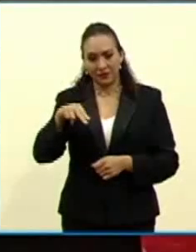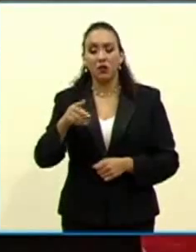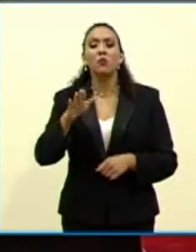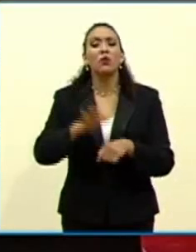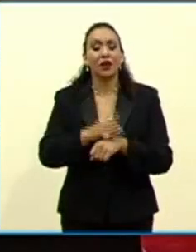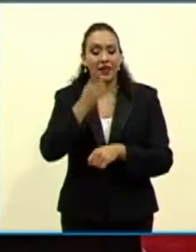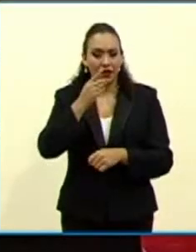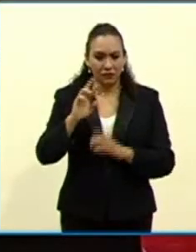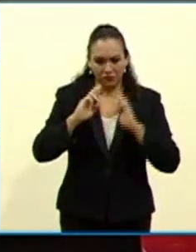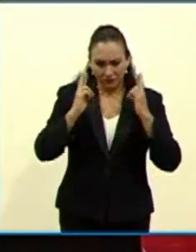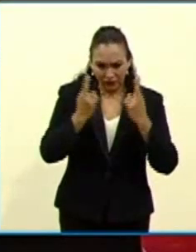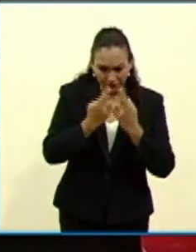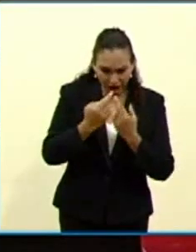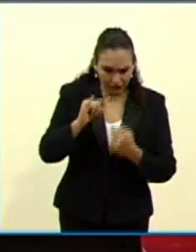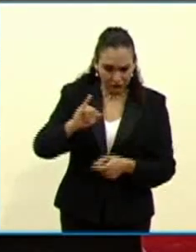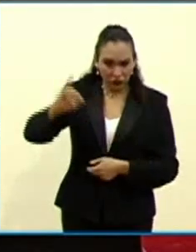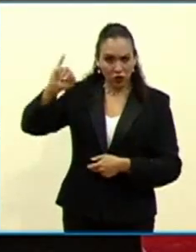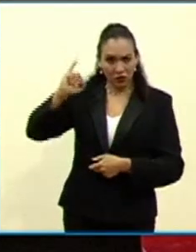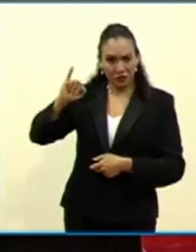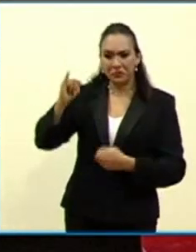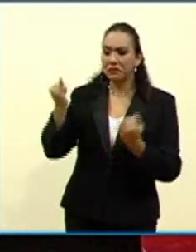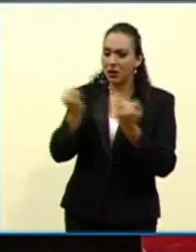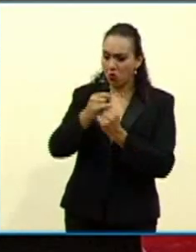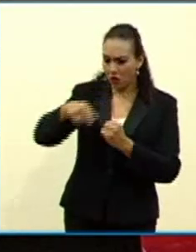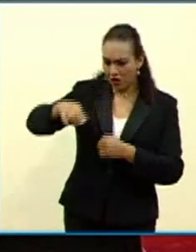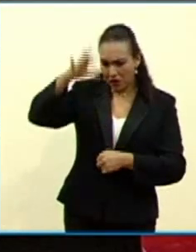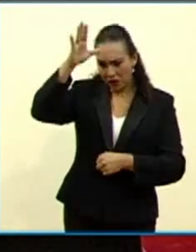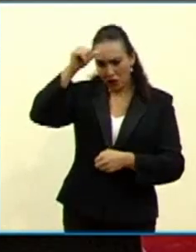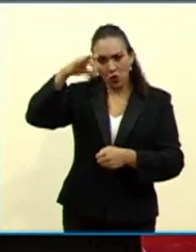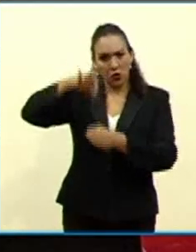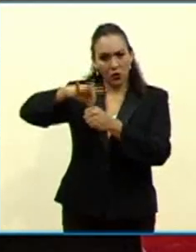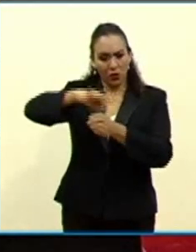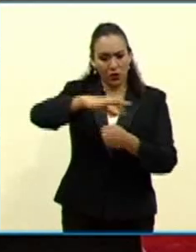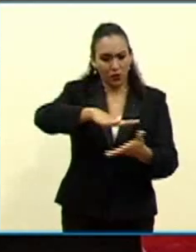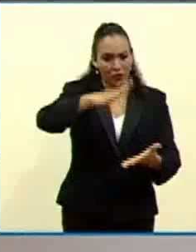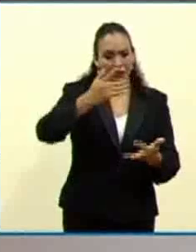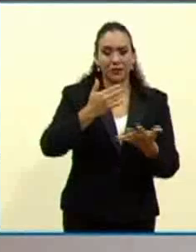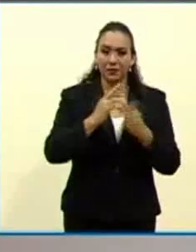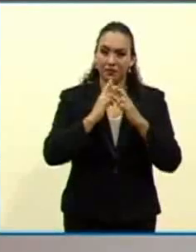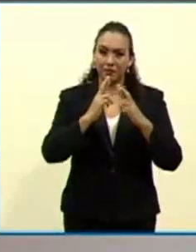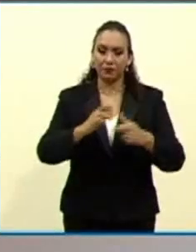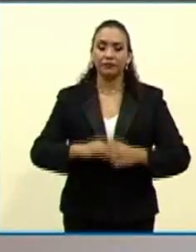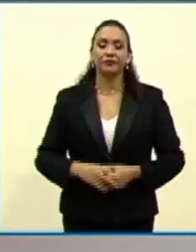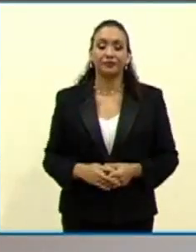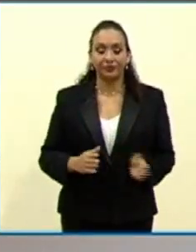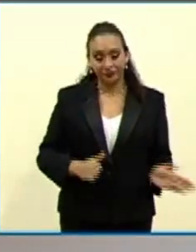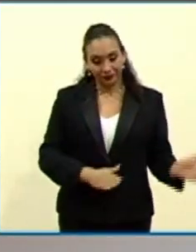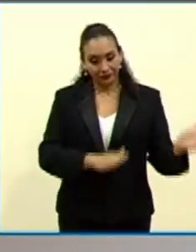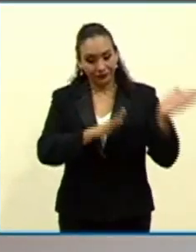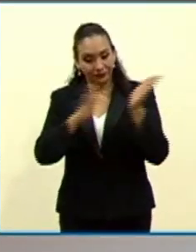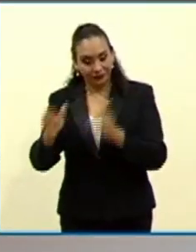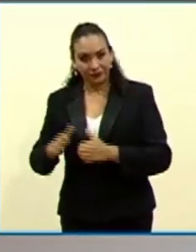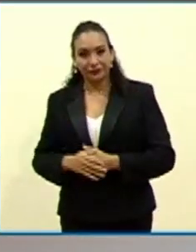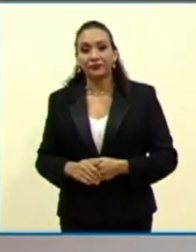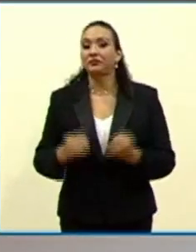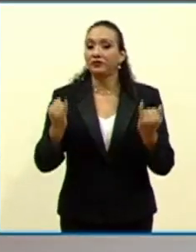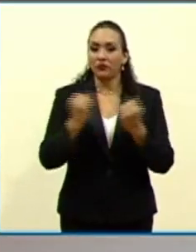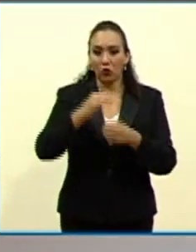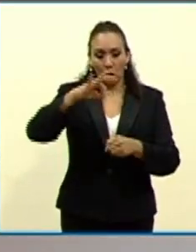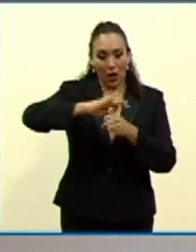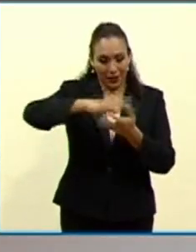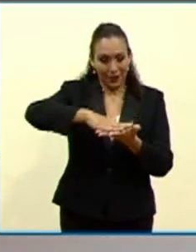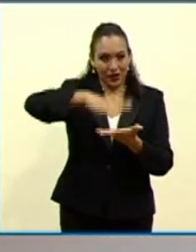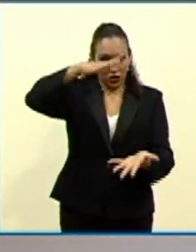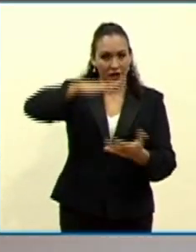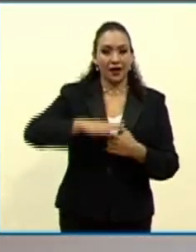del jueves pasado, en la que, también por mayoría de votos, el Pleno determinó que se responda a la solicitud. Por otra parte, también por mayoría de votos, el